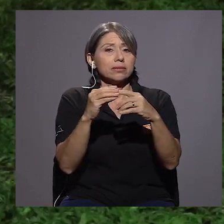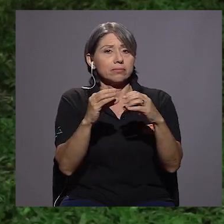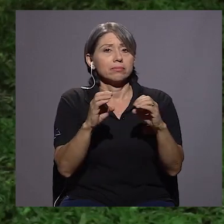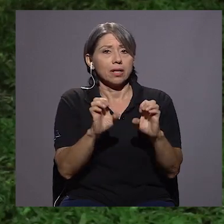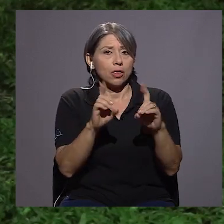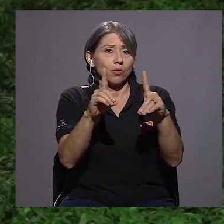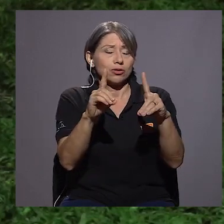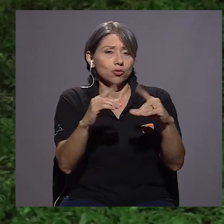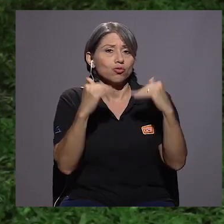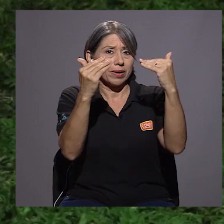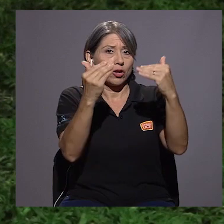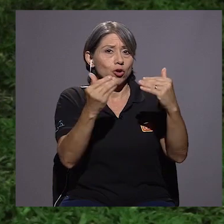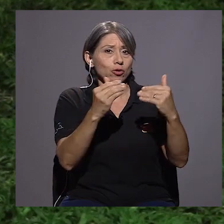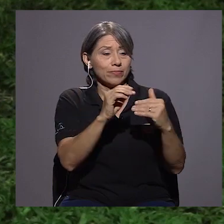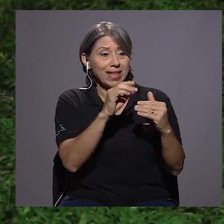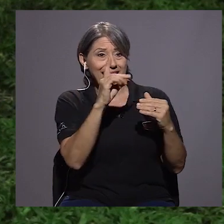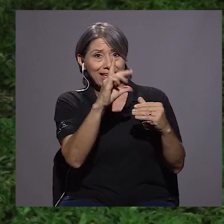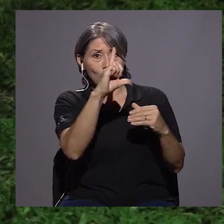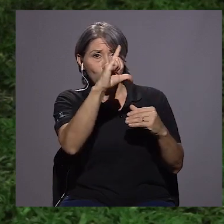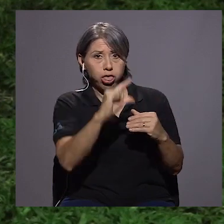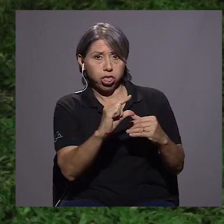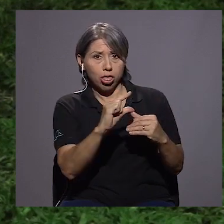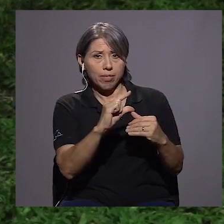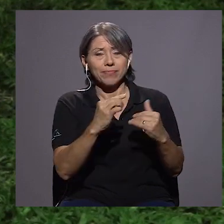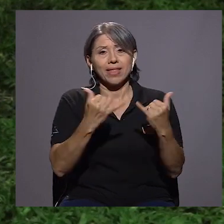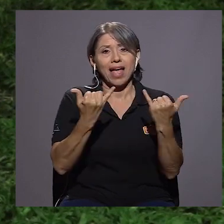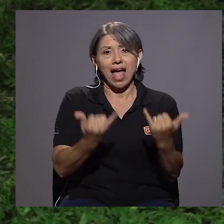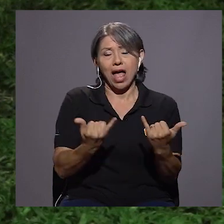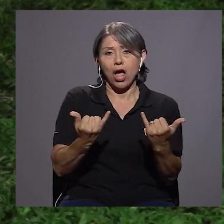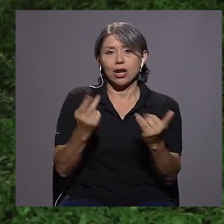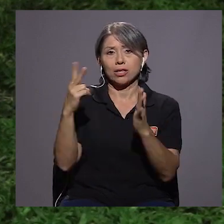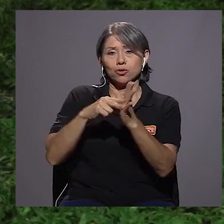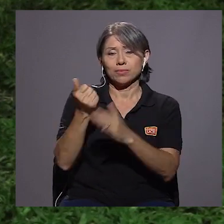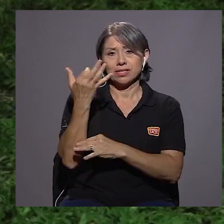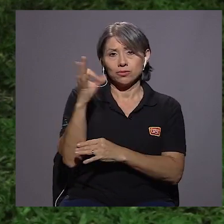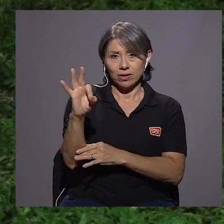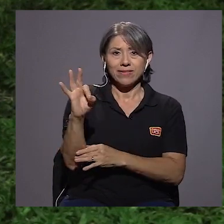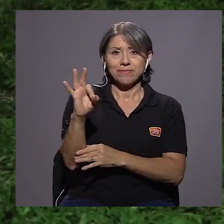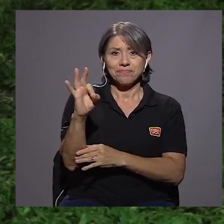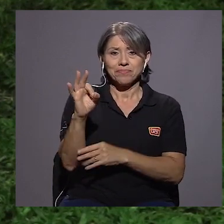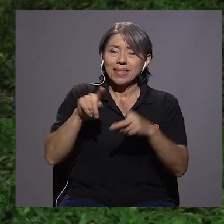y hoy, 2019,